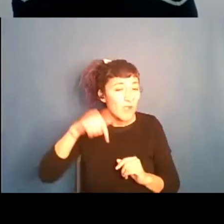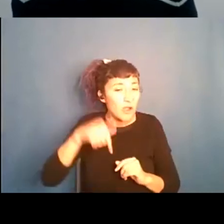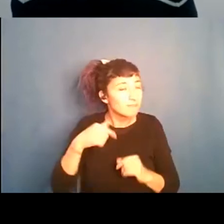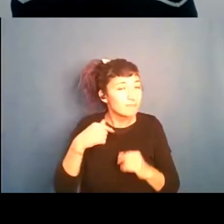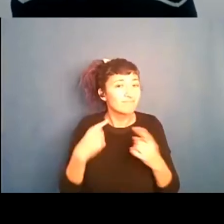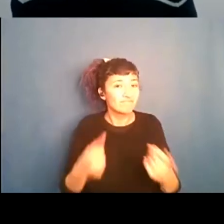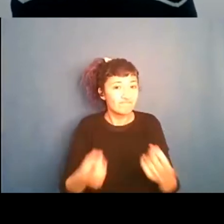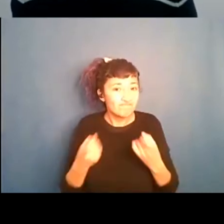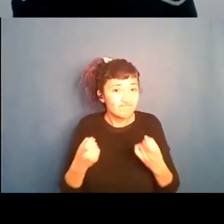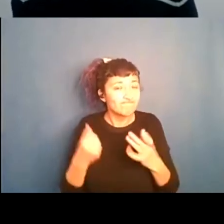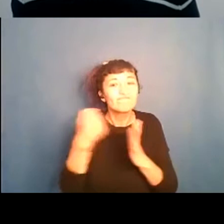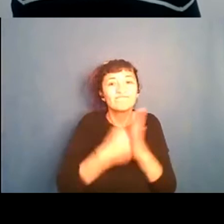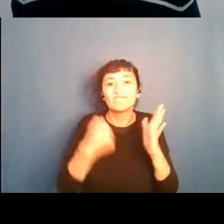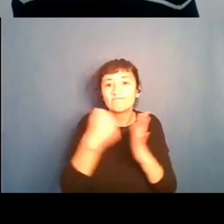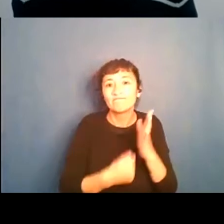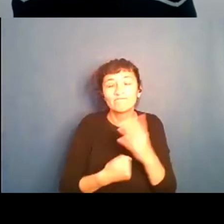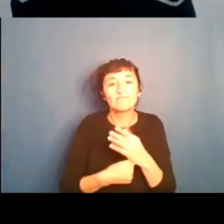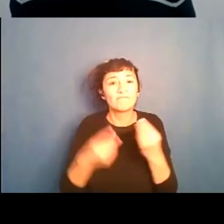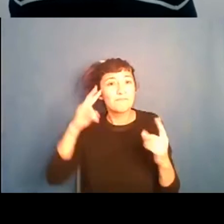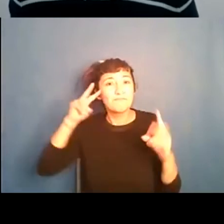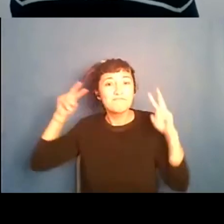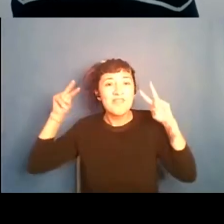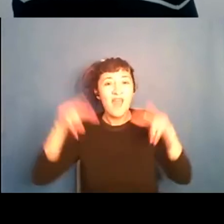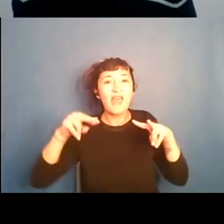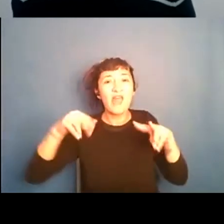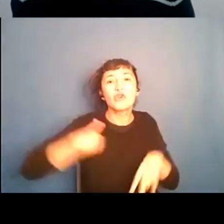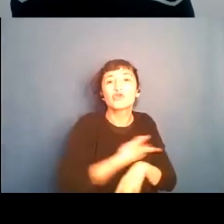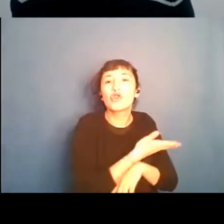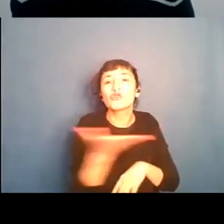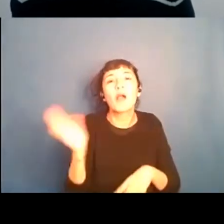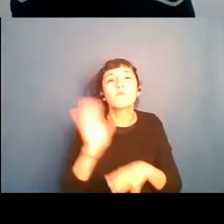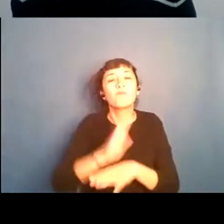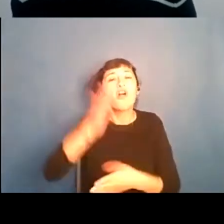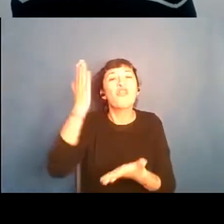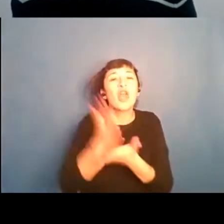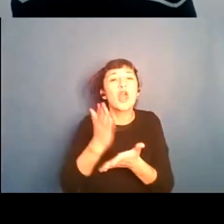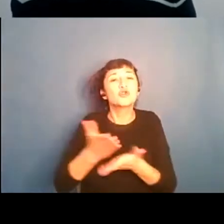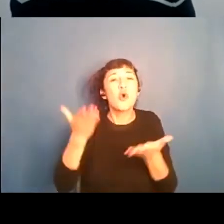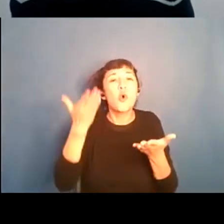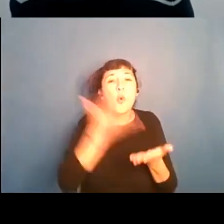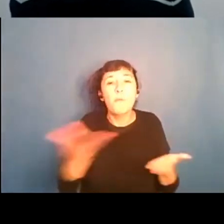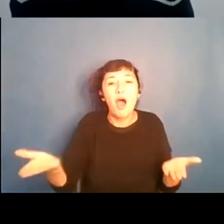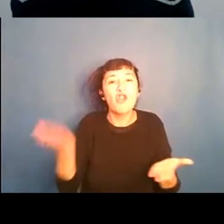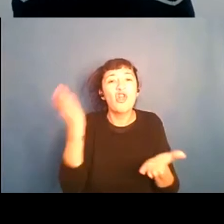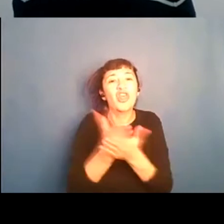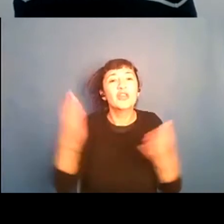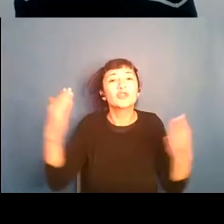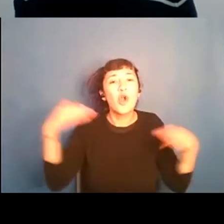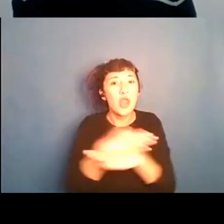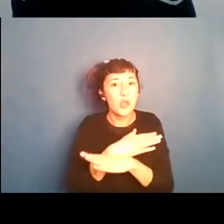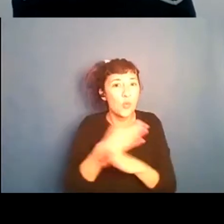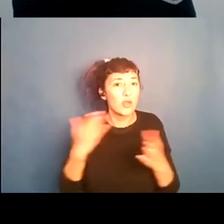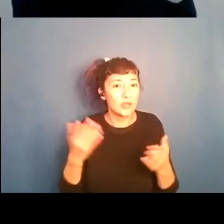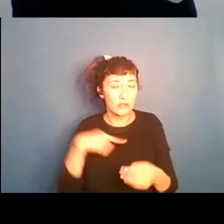militar por la mirada social, el derecho humano, el derecho lingüístico. Entonces creo que estamos parados en